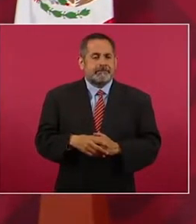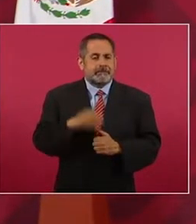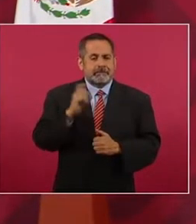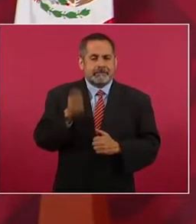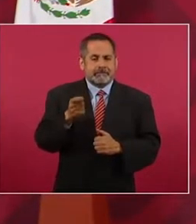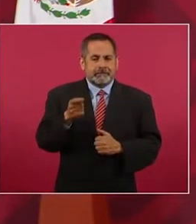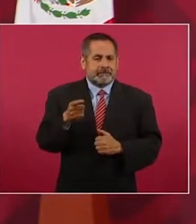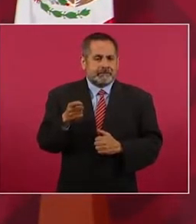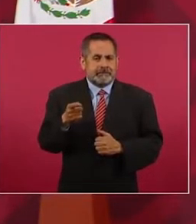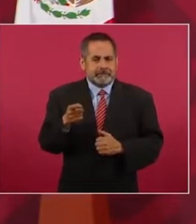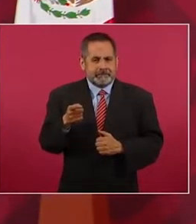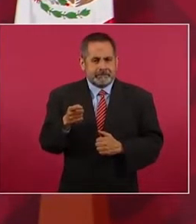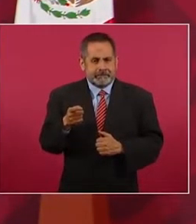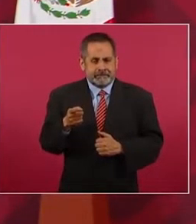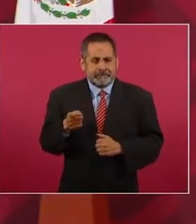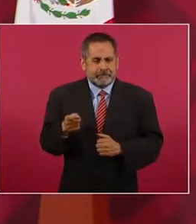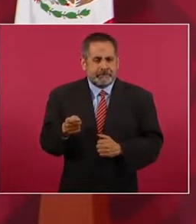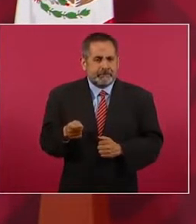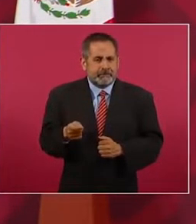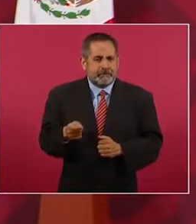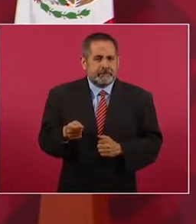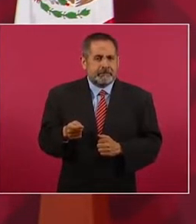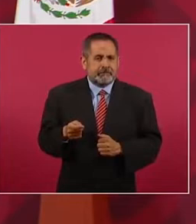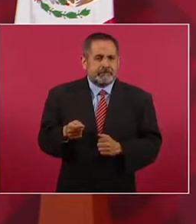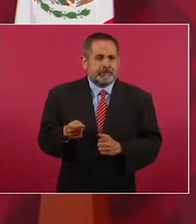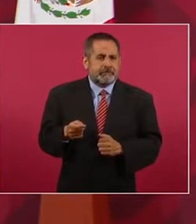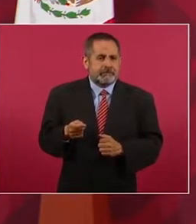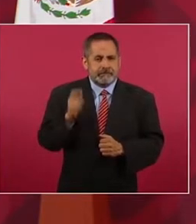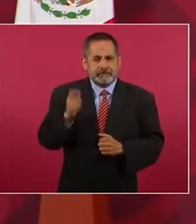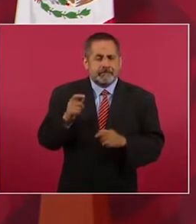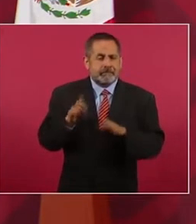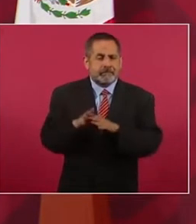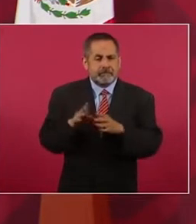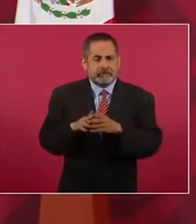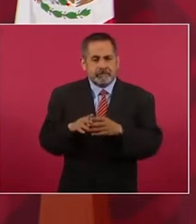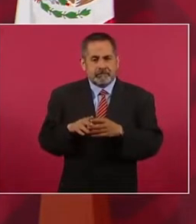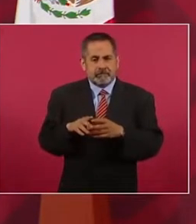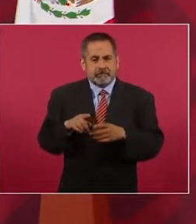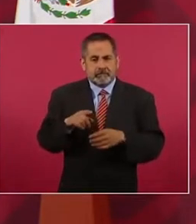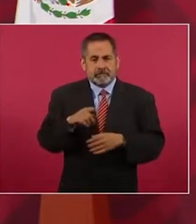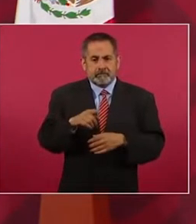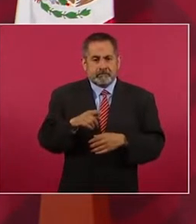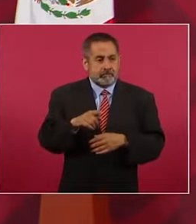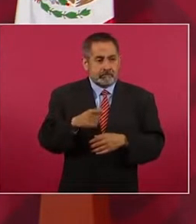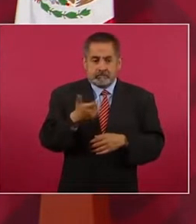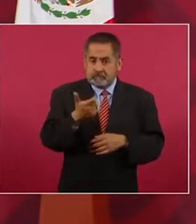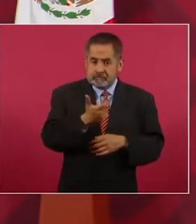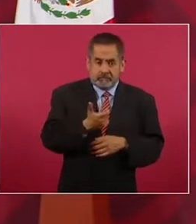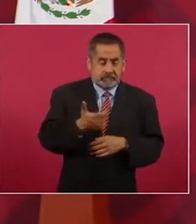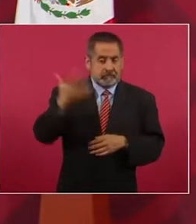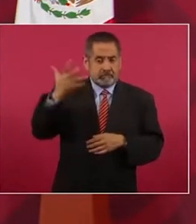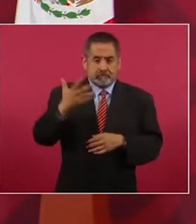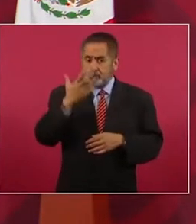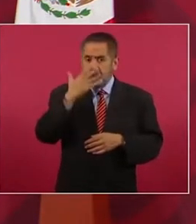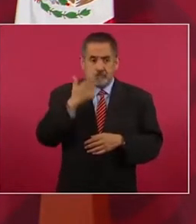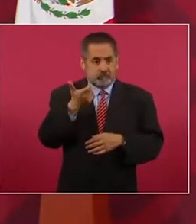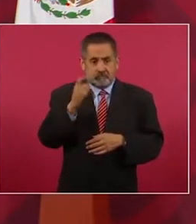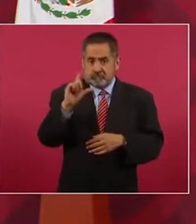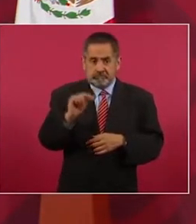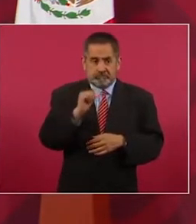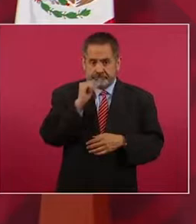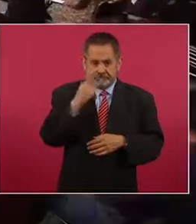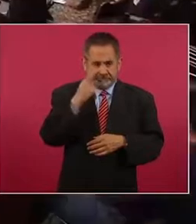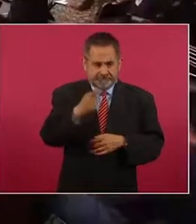que es donde se respetan menos los precios en la